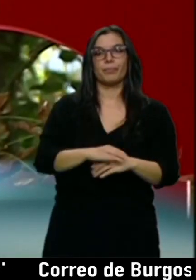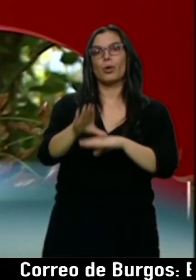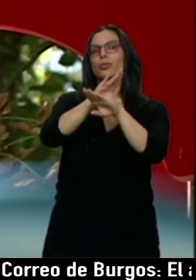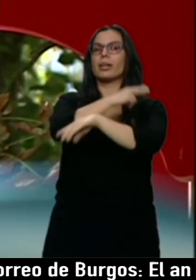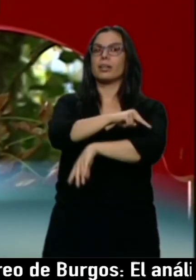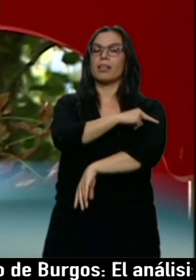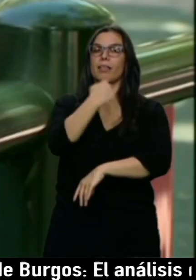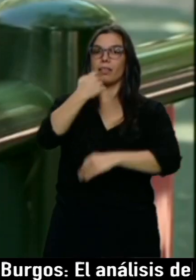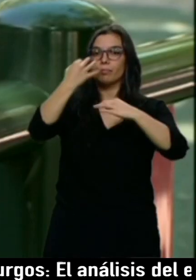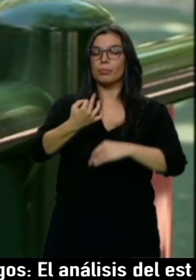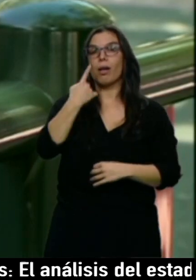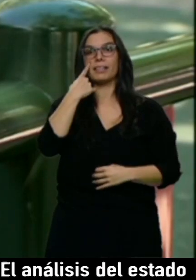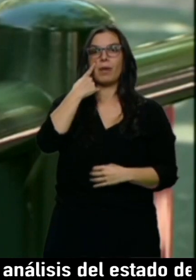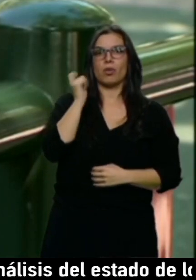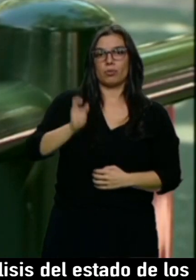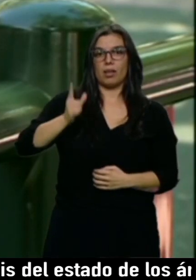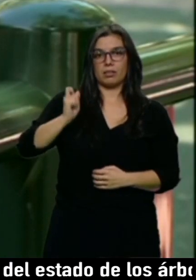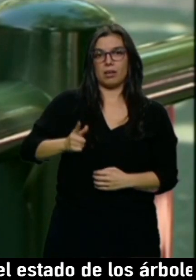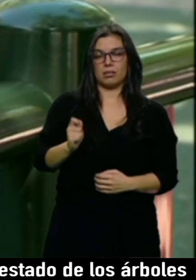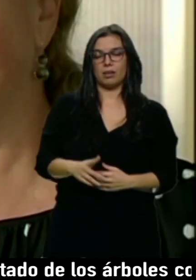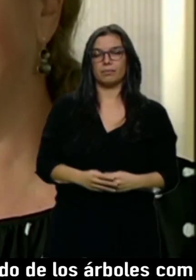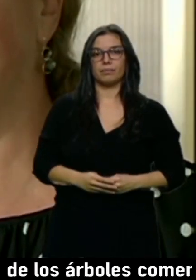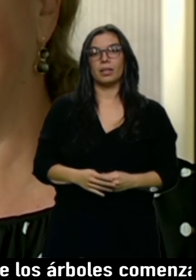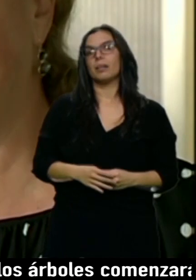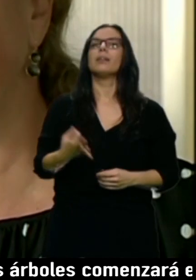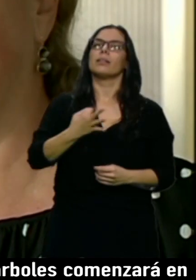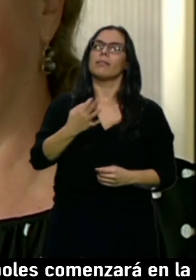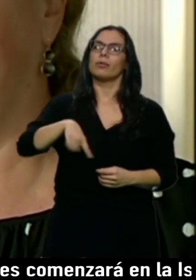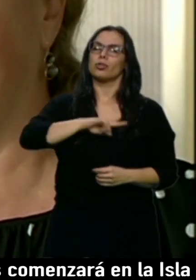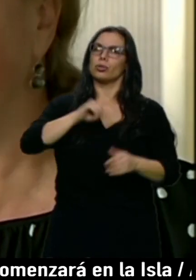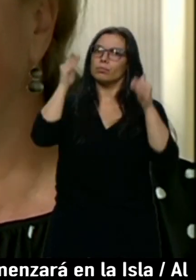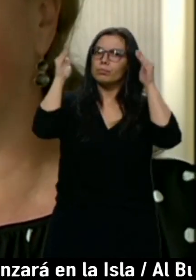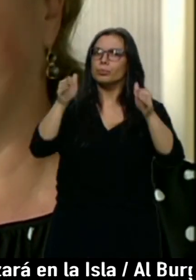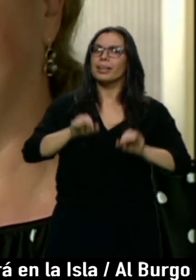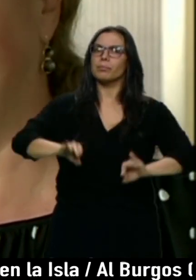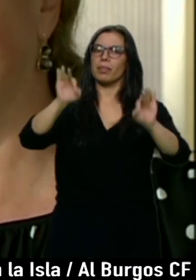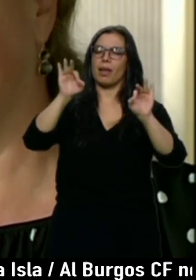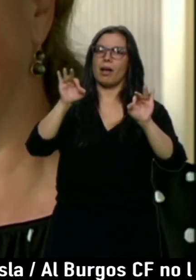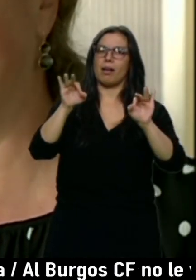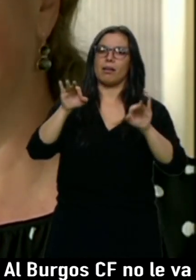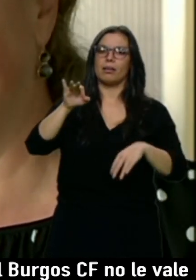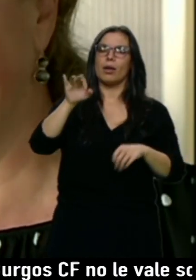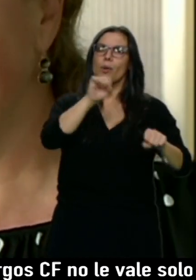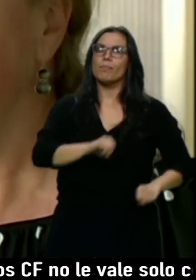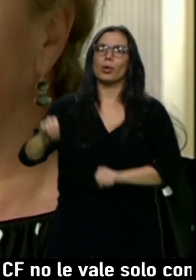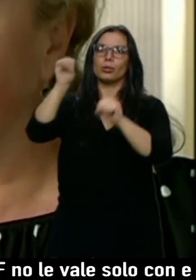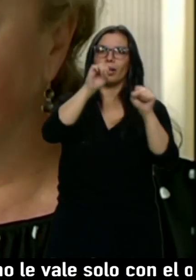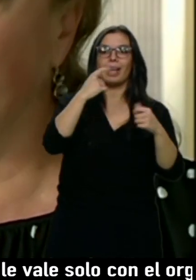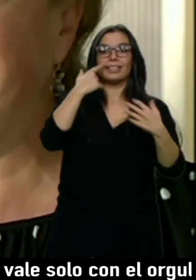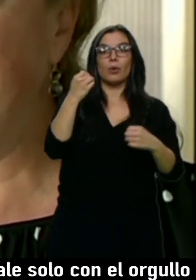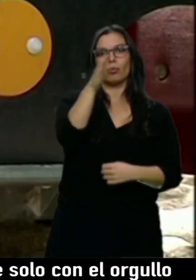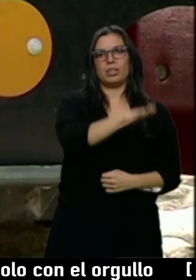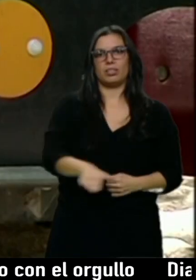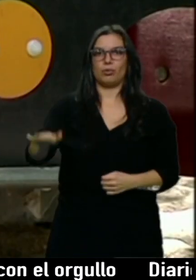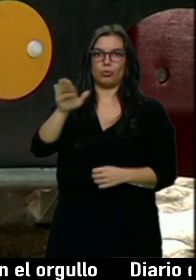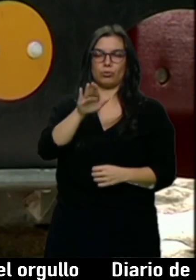las inspecciones son constantes. Debemos hacer especial énfasis en la protección de la salud de los menores y sobre todo